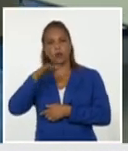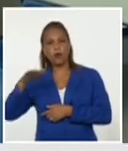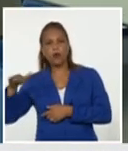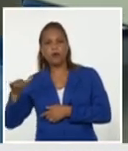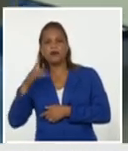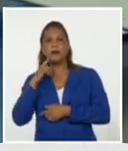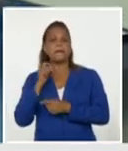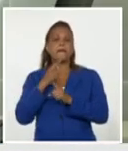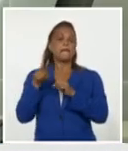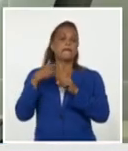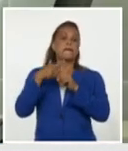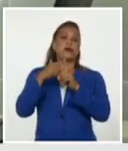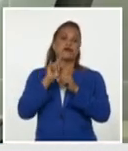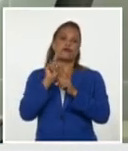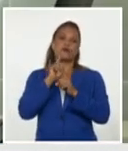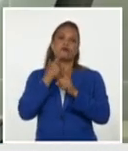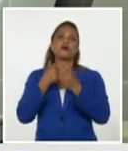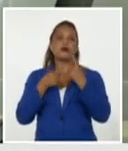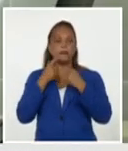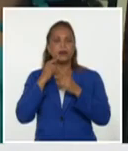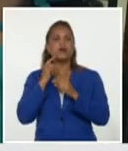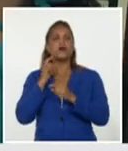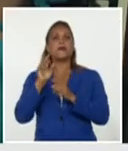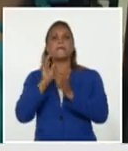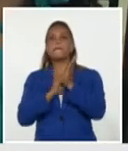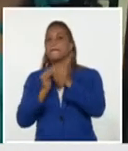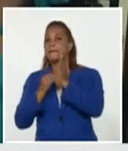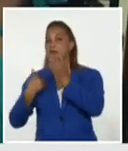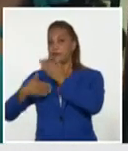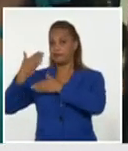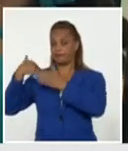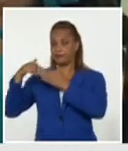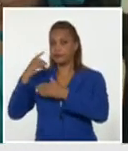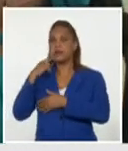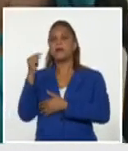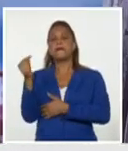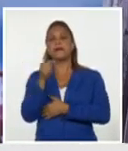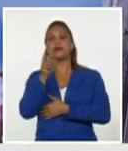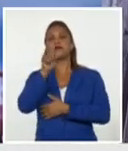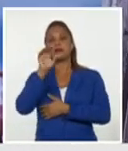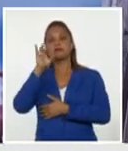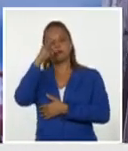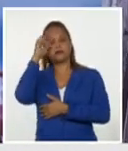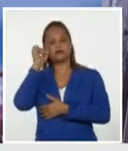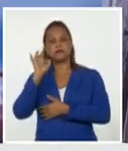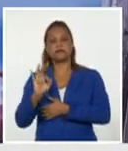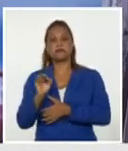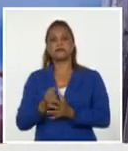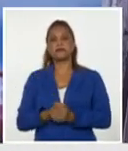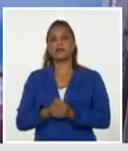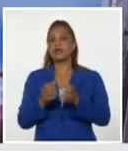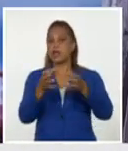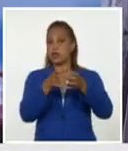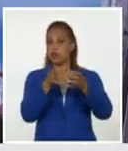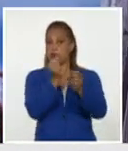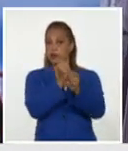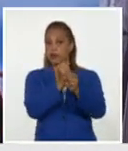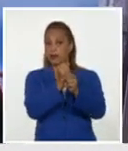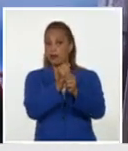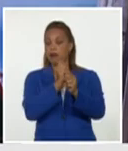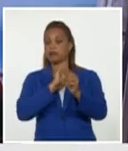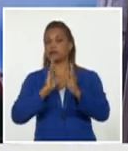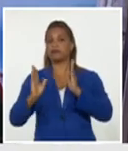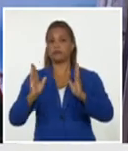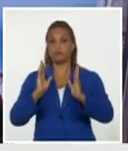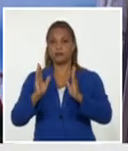frecuentes, los últimos meses incrementan el número de pacientes menores de 18 años. El Grupo Temporal Provincial, con